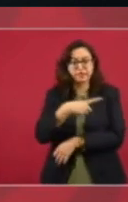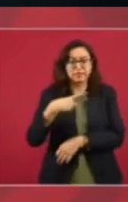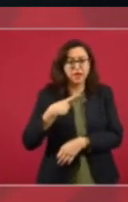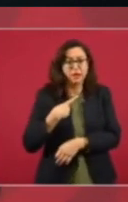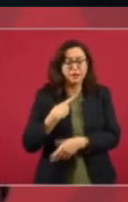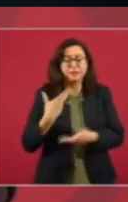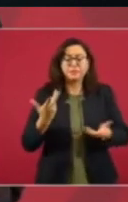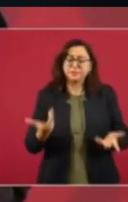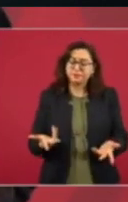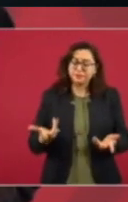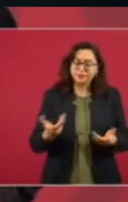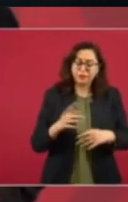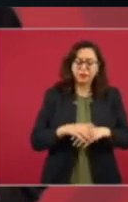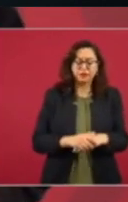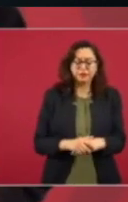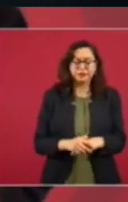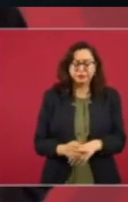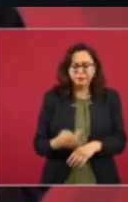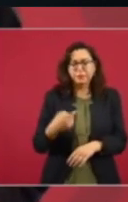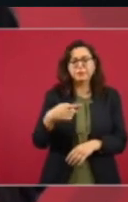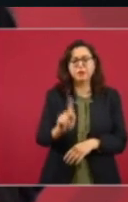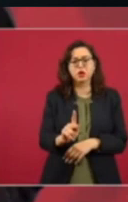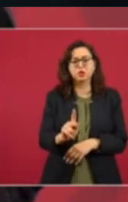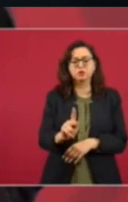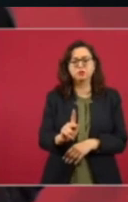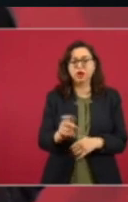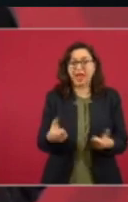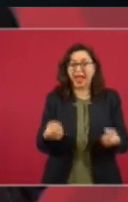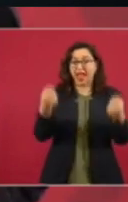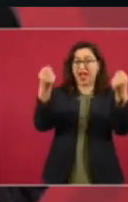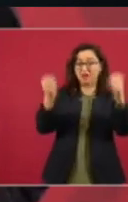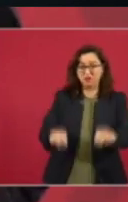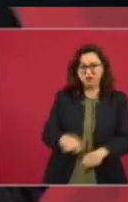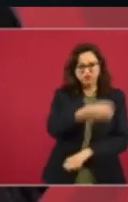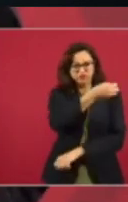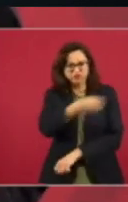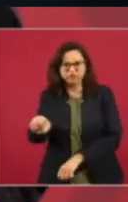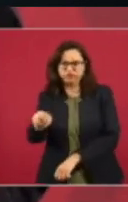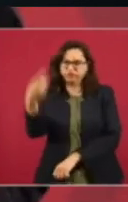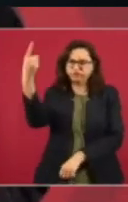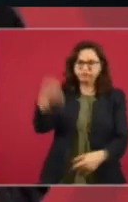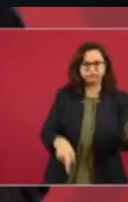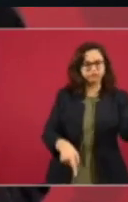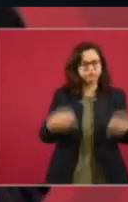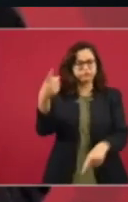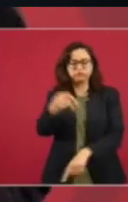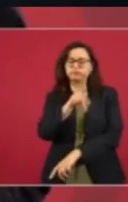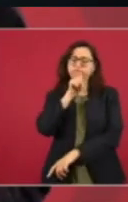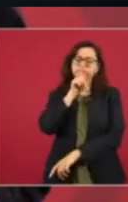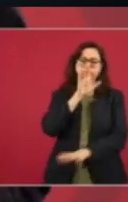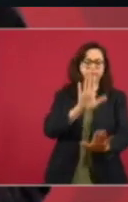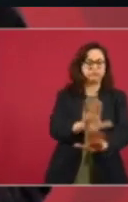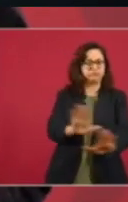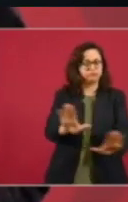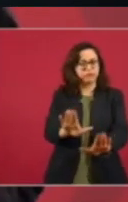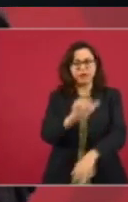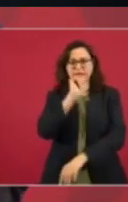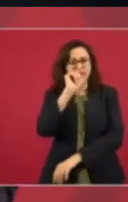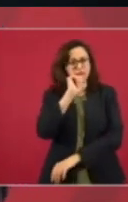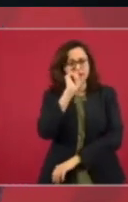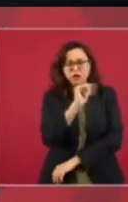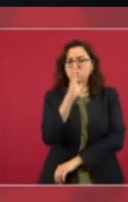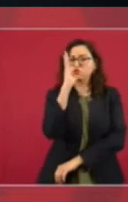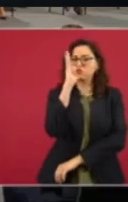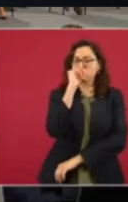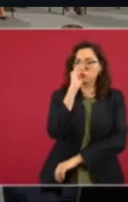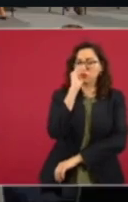nada por la fuerza, todo por la razón y el derecho. Y hemos decidido, después